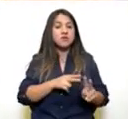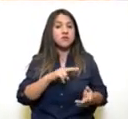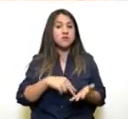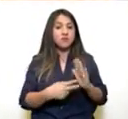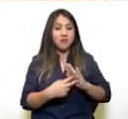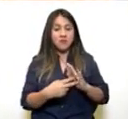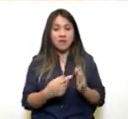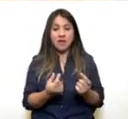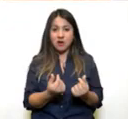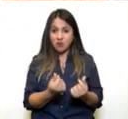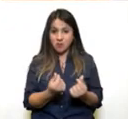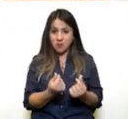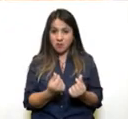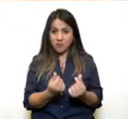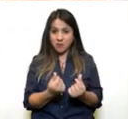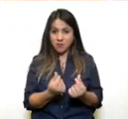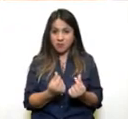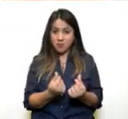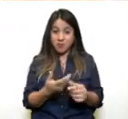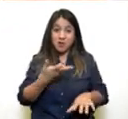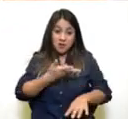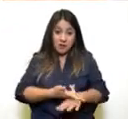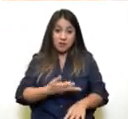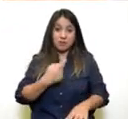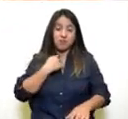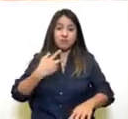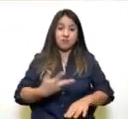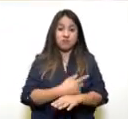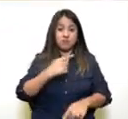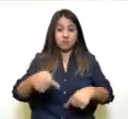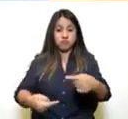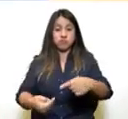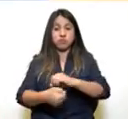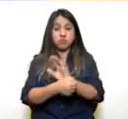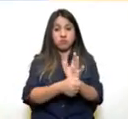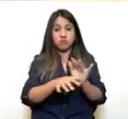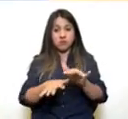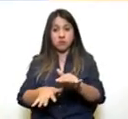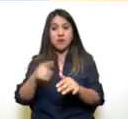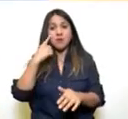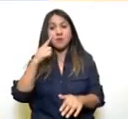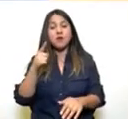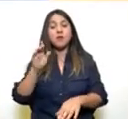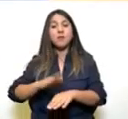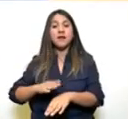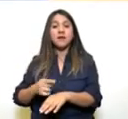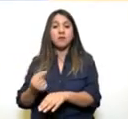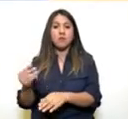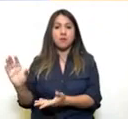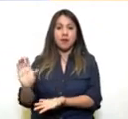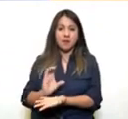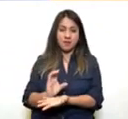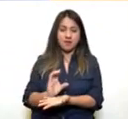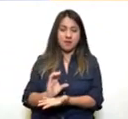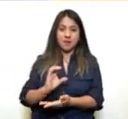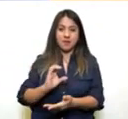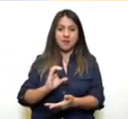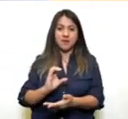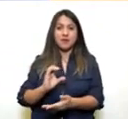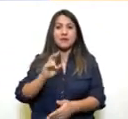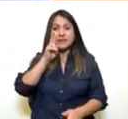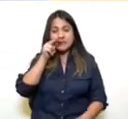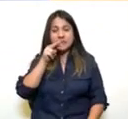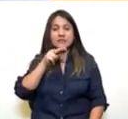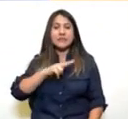problemas económicos que iba a dejar esta crisis pero el crédito que propuso el gobierno siendo justo este crédito sin